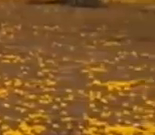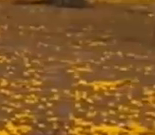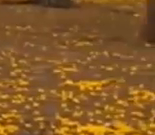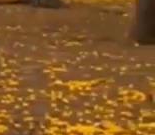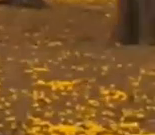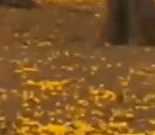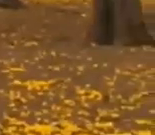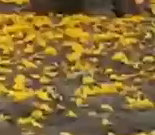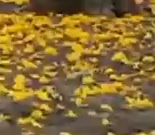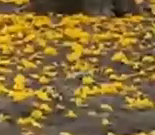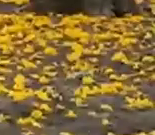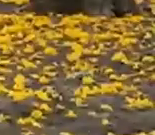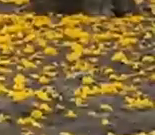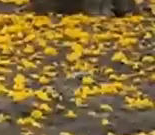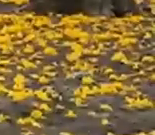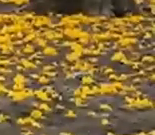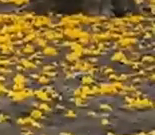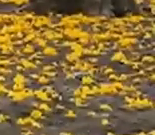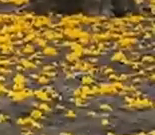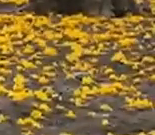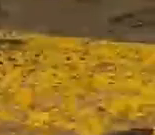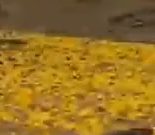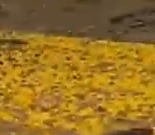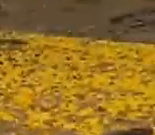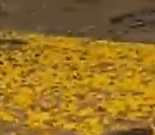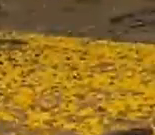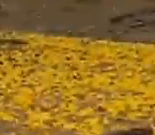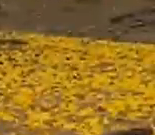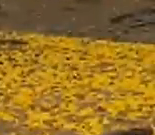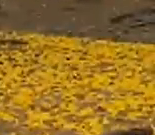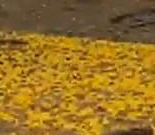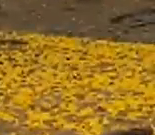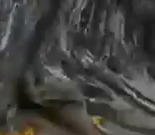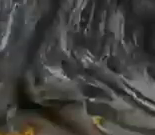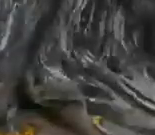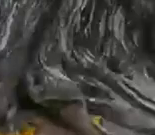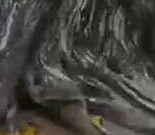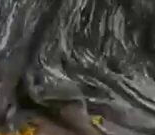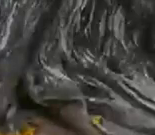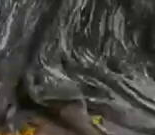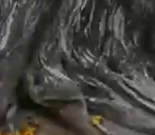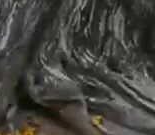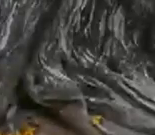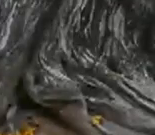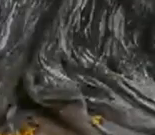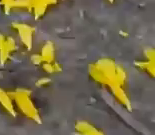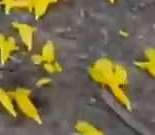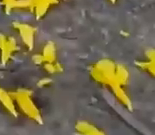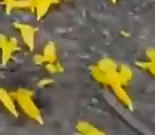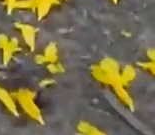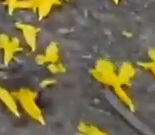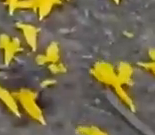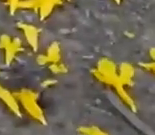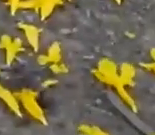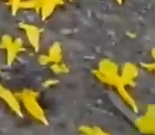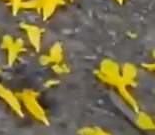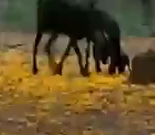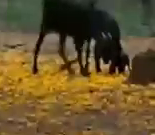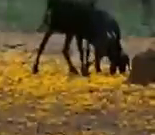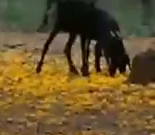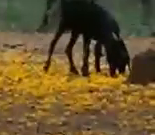sea parte del florecimiento de los guayacanes, un espectáculo que solo se puede observar en Ecuador, el país de los cuatro